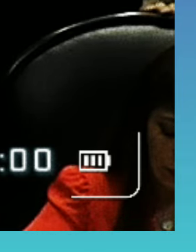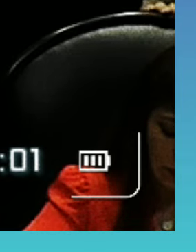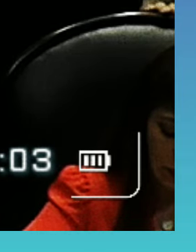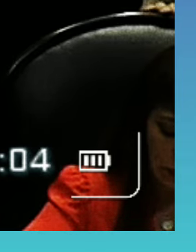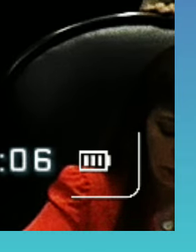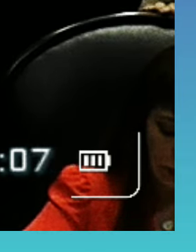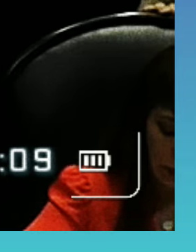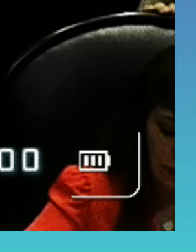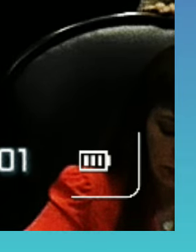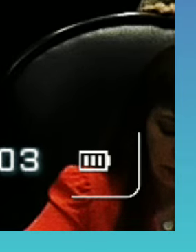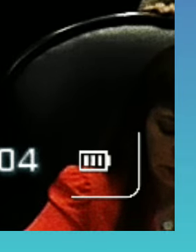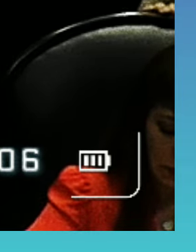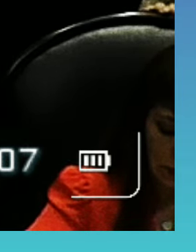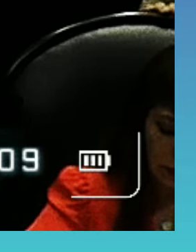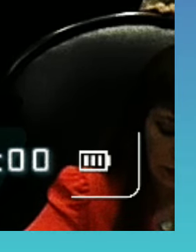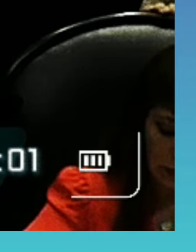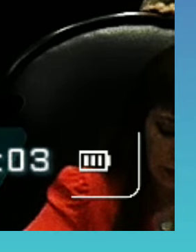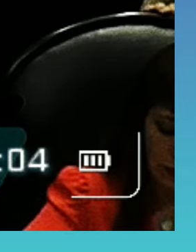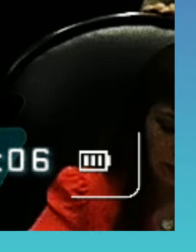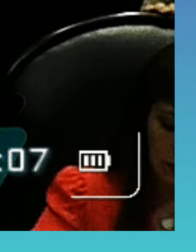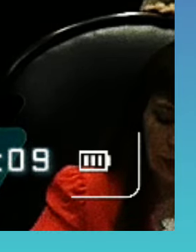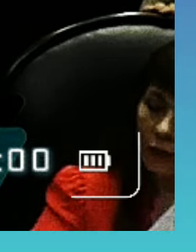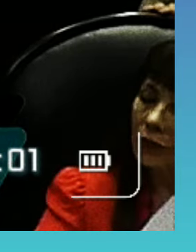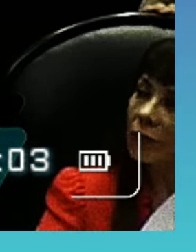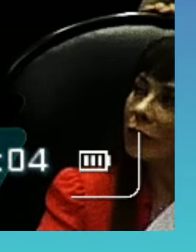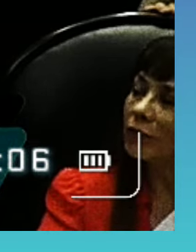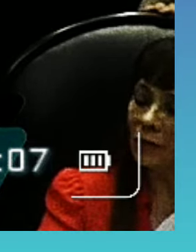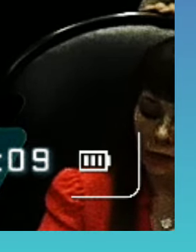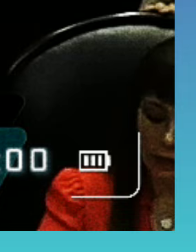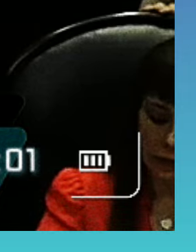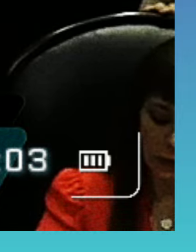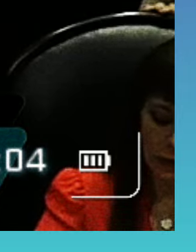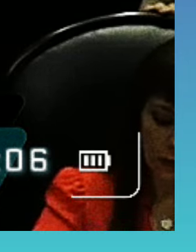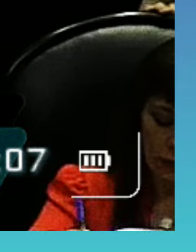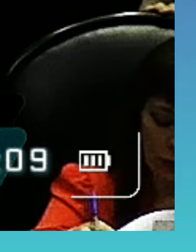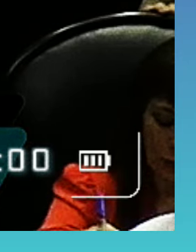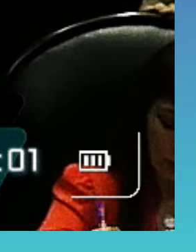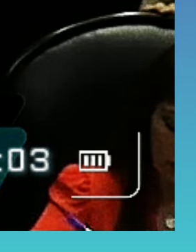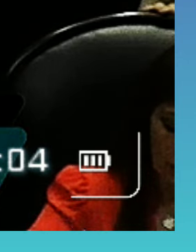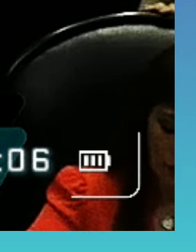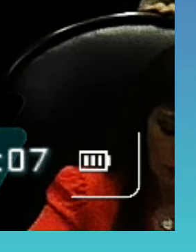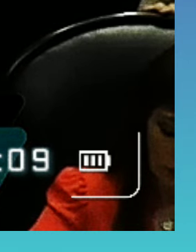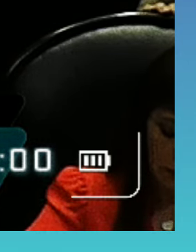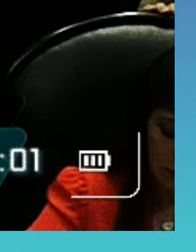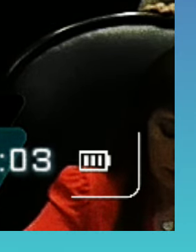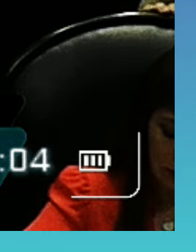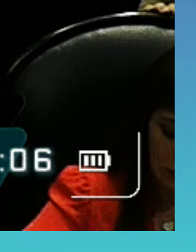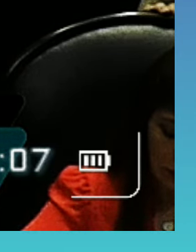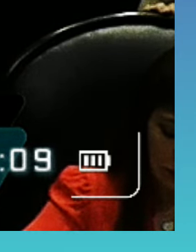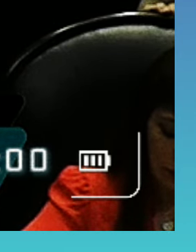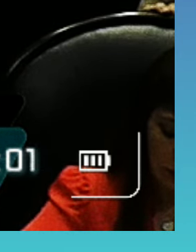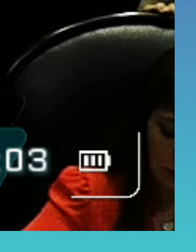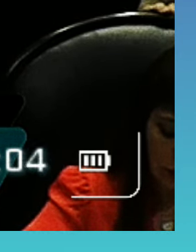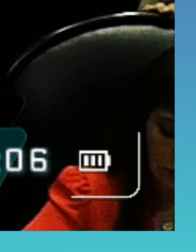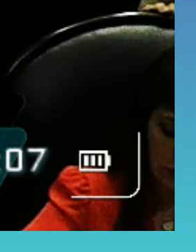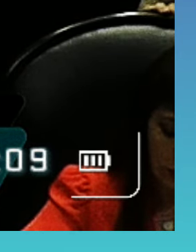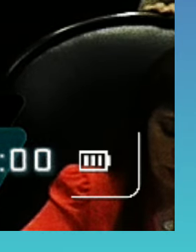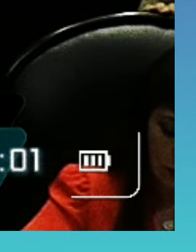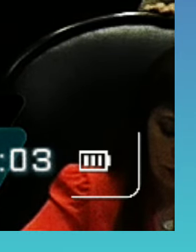reclame alguna adición o reforma a la Constitución respecto a su